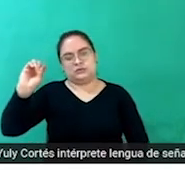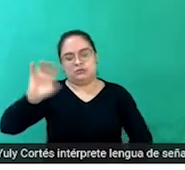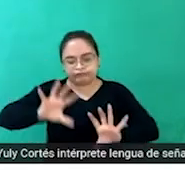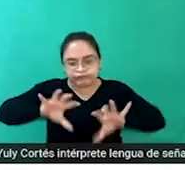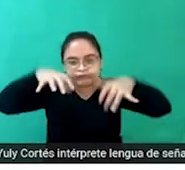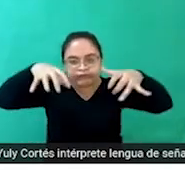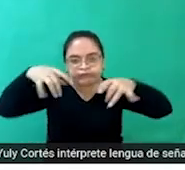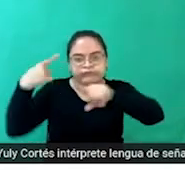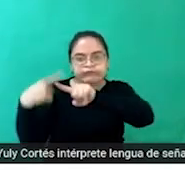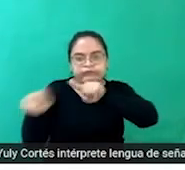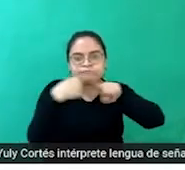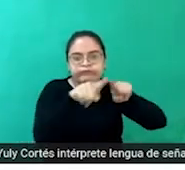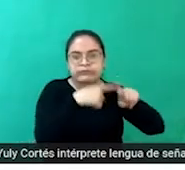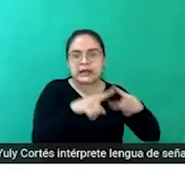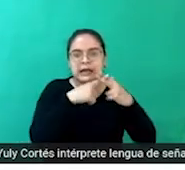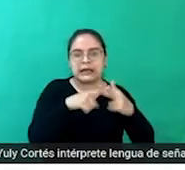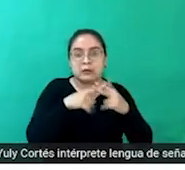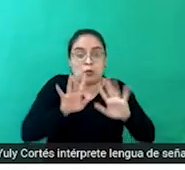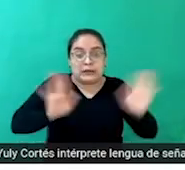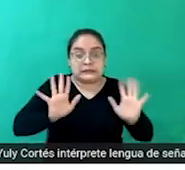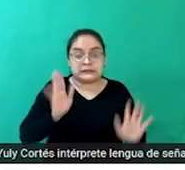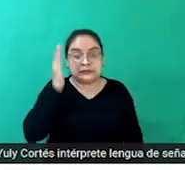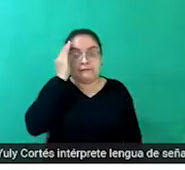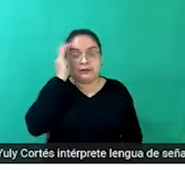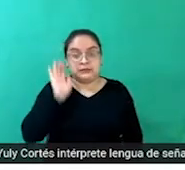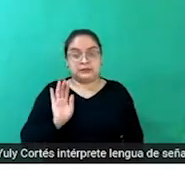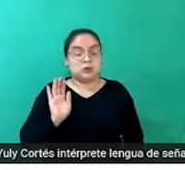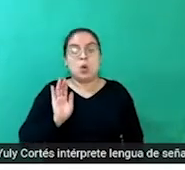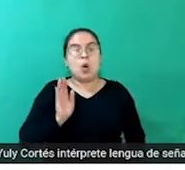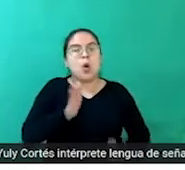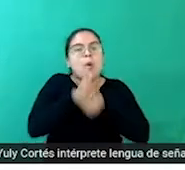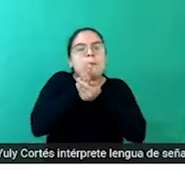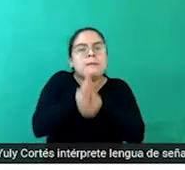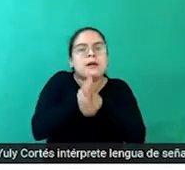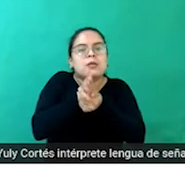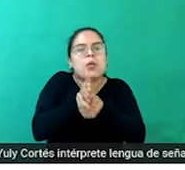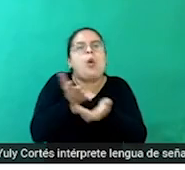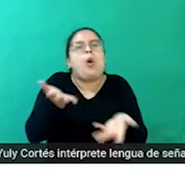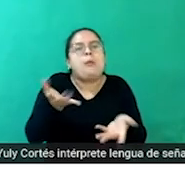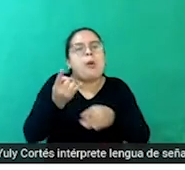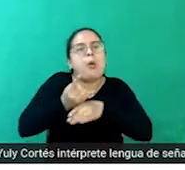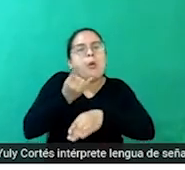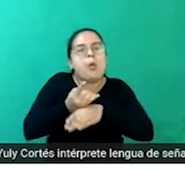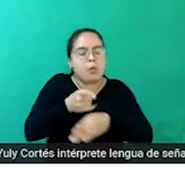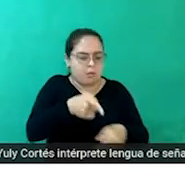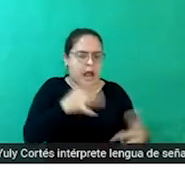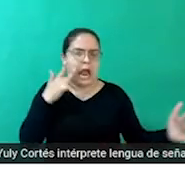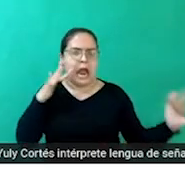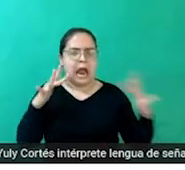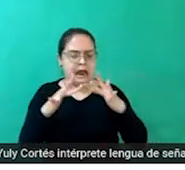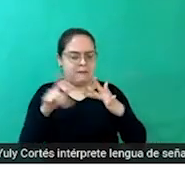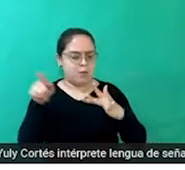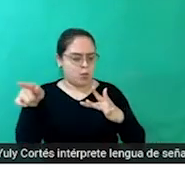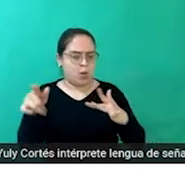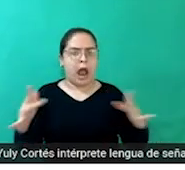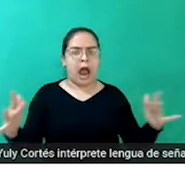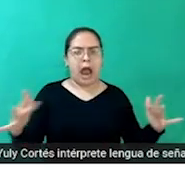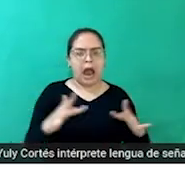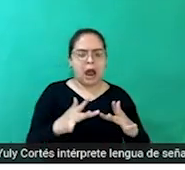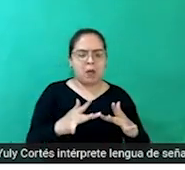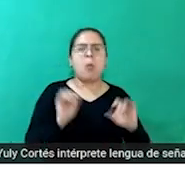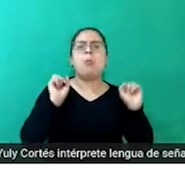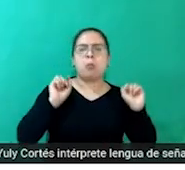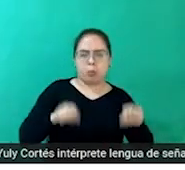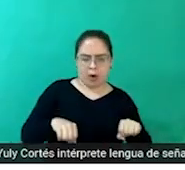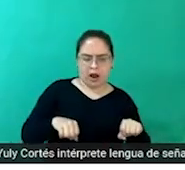debe conocer los métodos. Es decir, saber cuál herramienta utilizar, cuándo utilizarla y